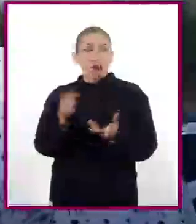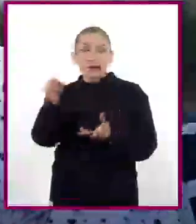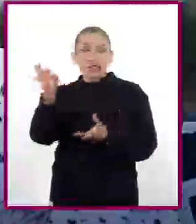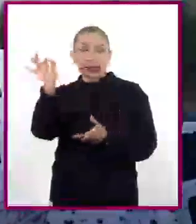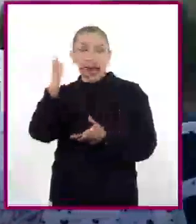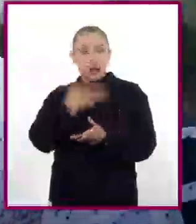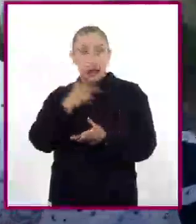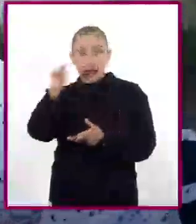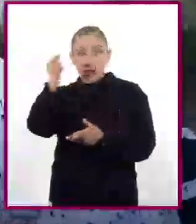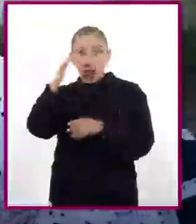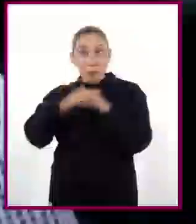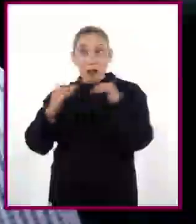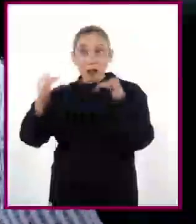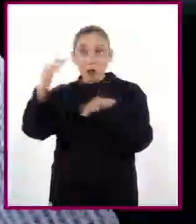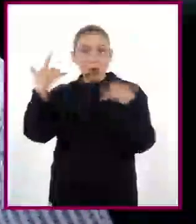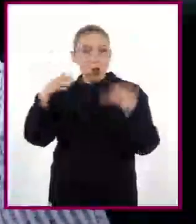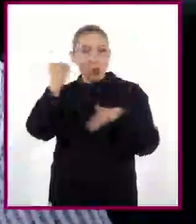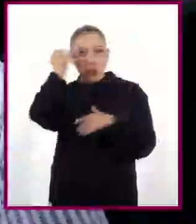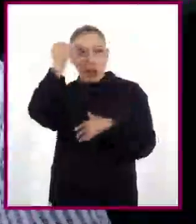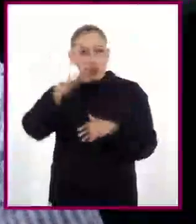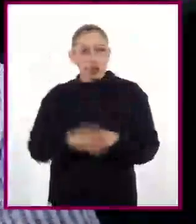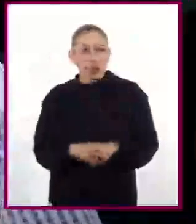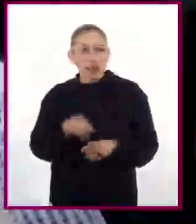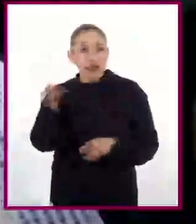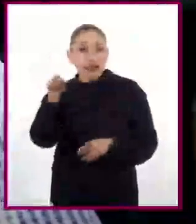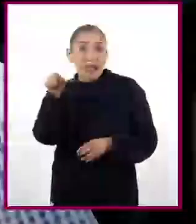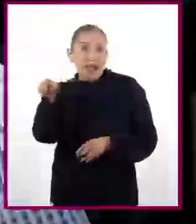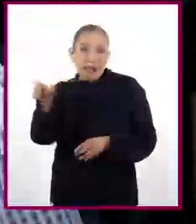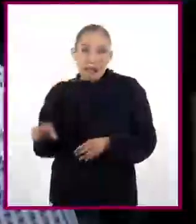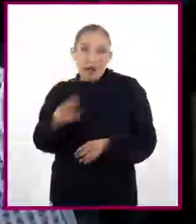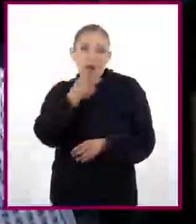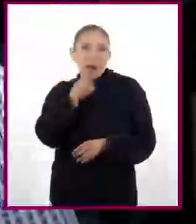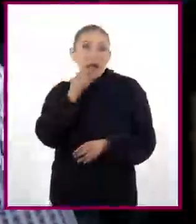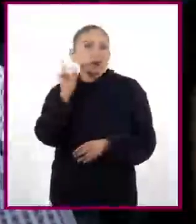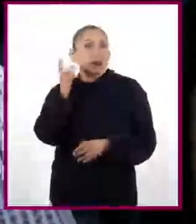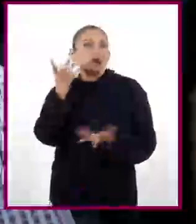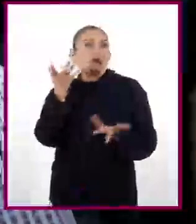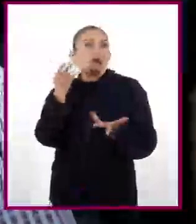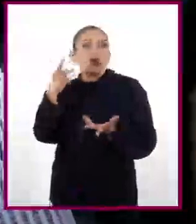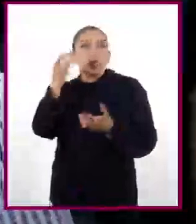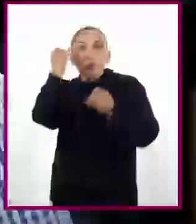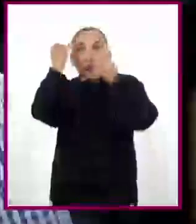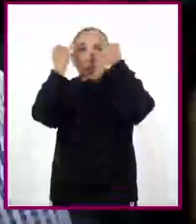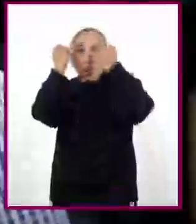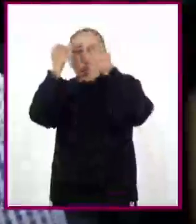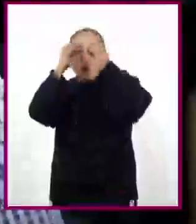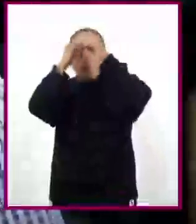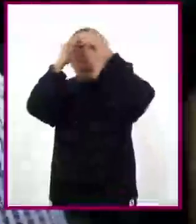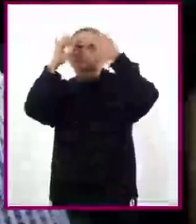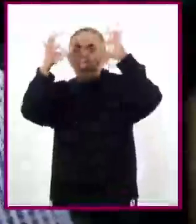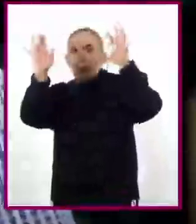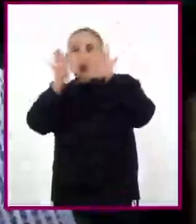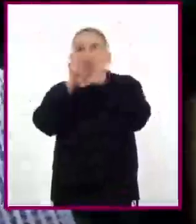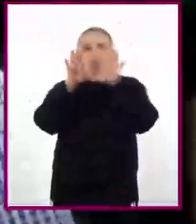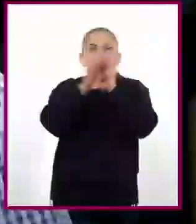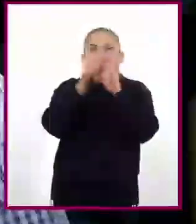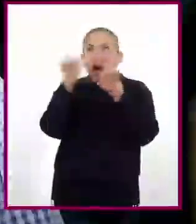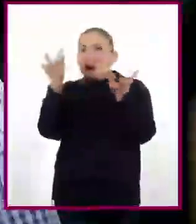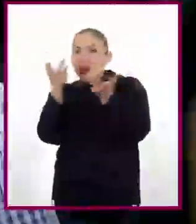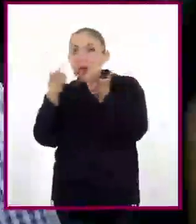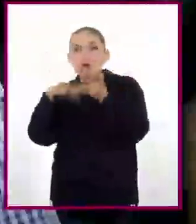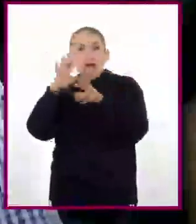él tuviese una tecnología de ahorita. Seguramente él habría hecho que a través de su creatividad